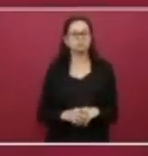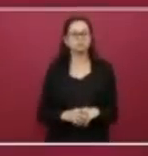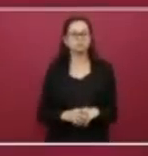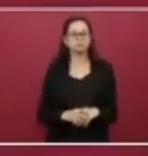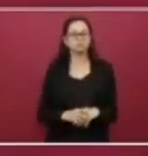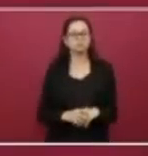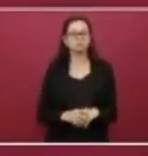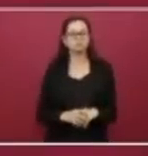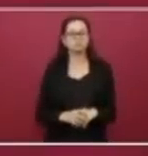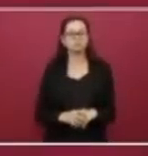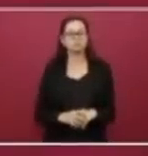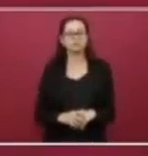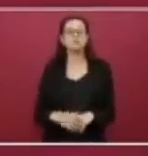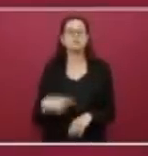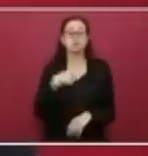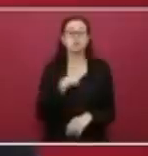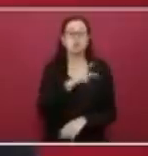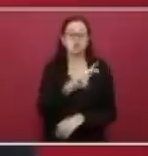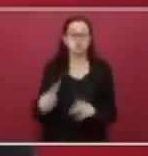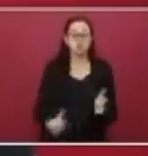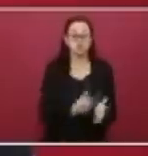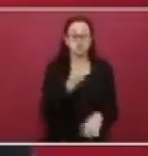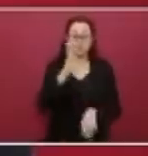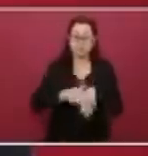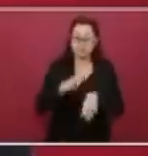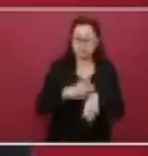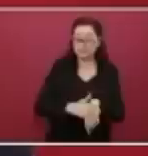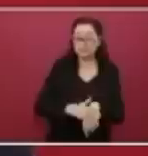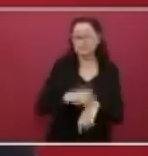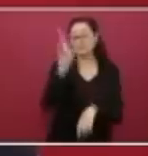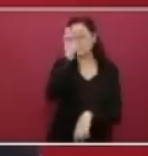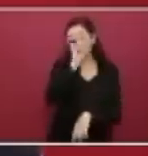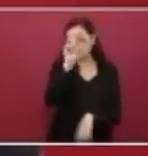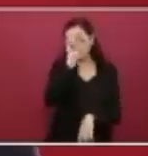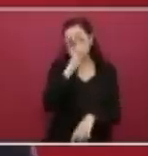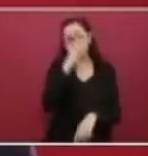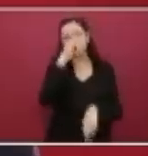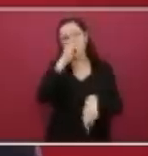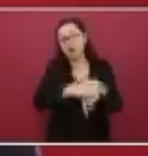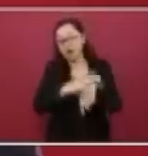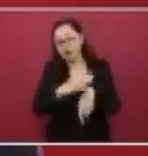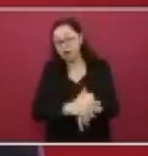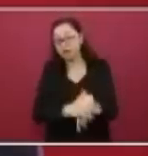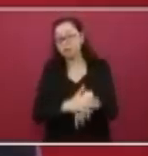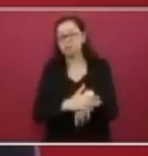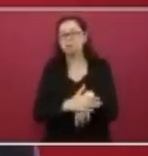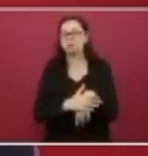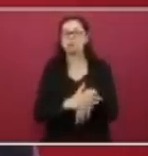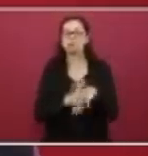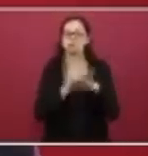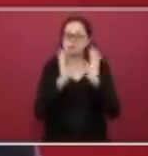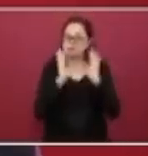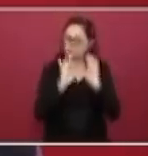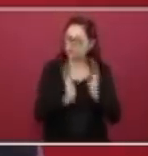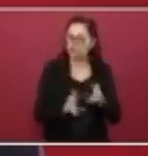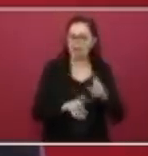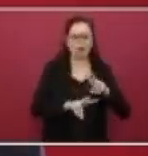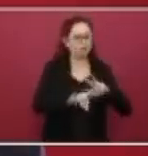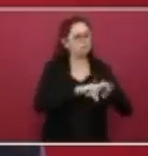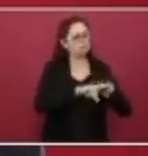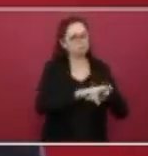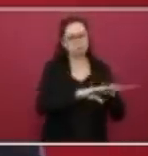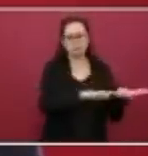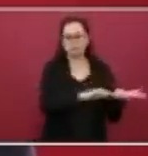yo vuelvo a hacerles un exhorto un llamamiento de que liberen las vías